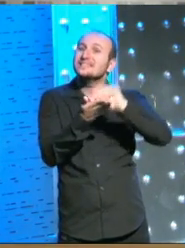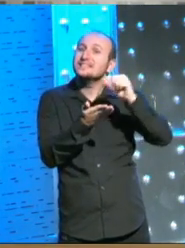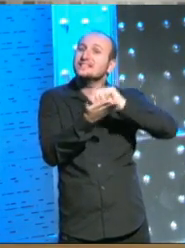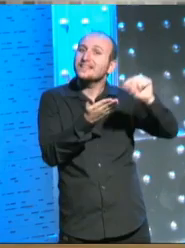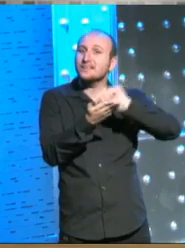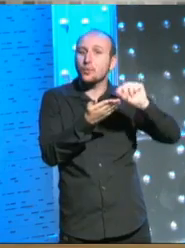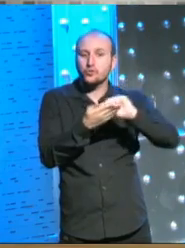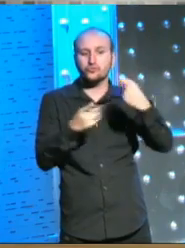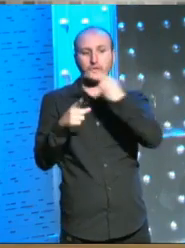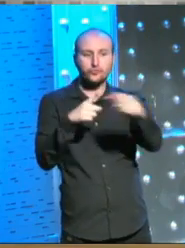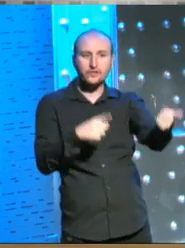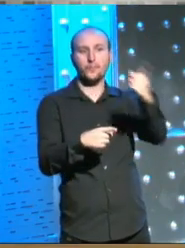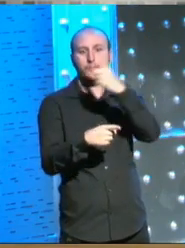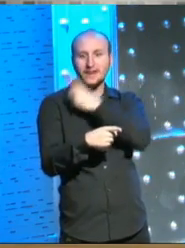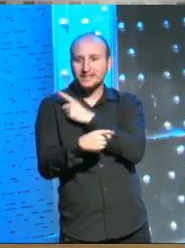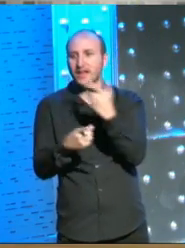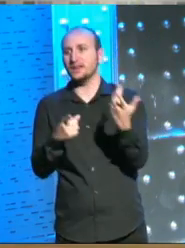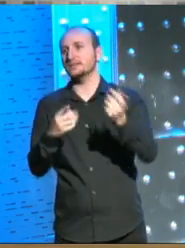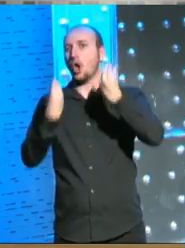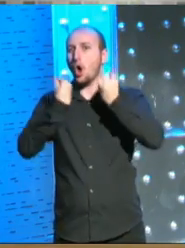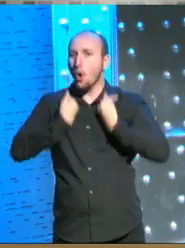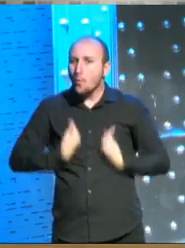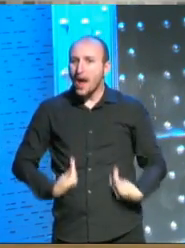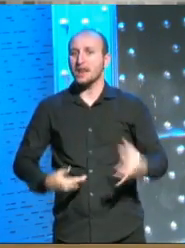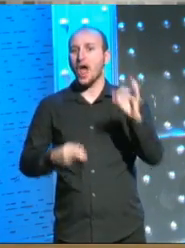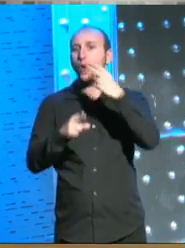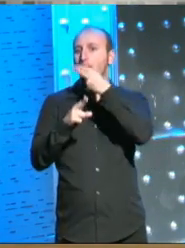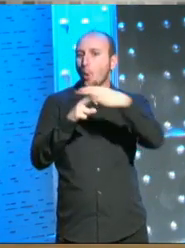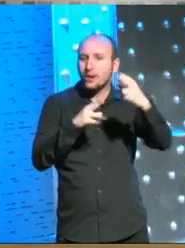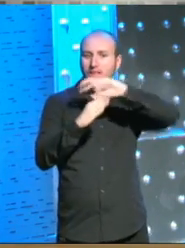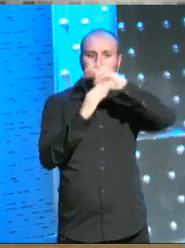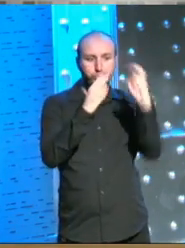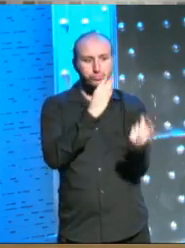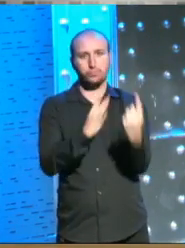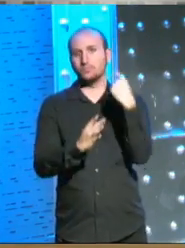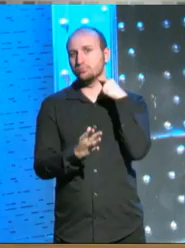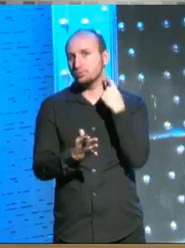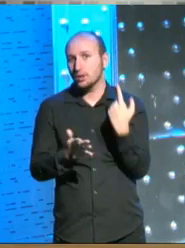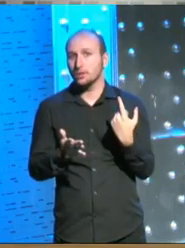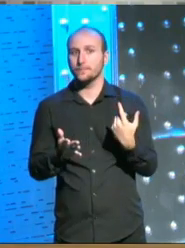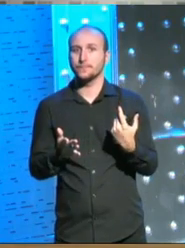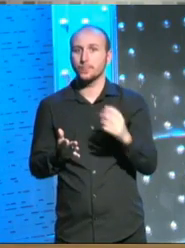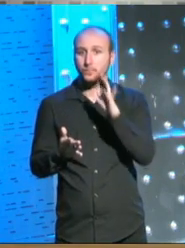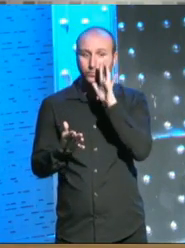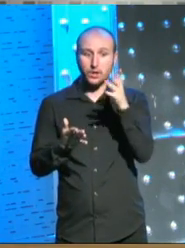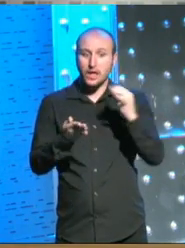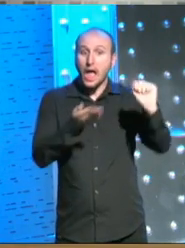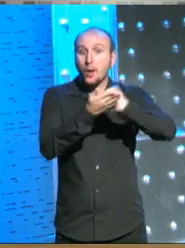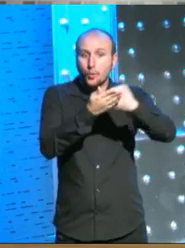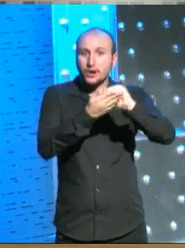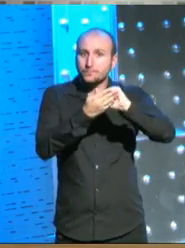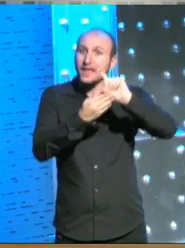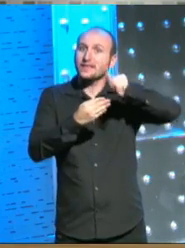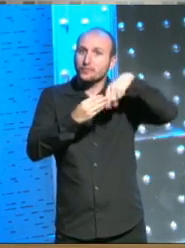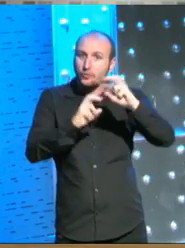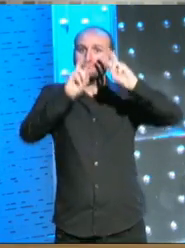historia militar, humana, política, etcétera, etcétera. El bórrese y reutilícese, que lo